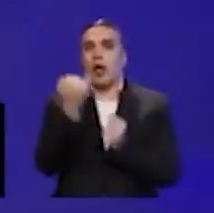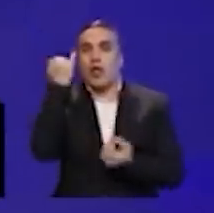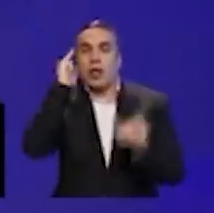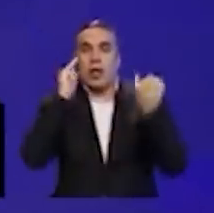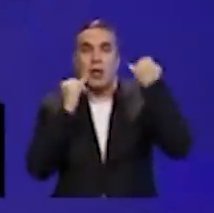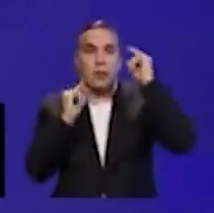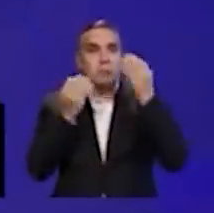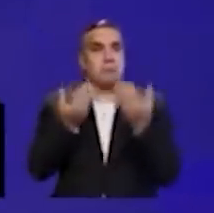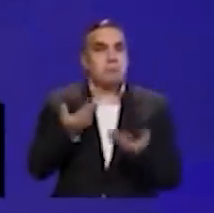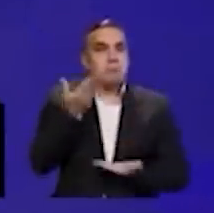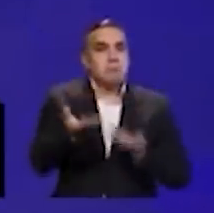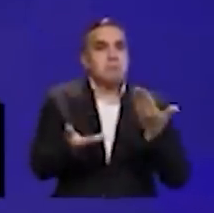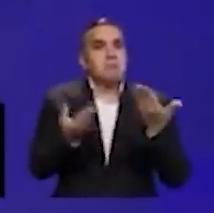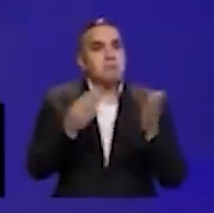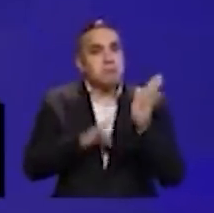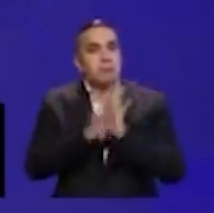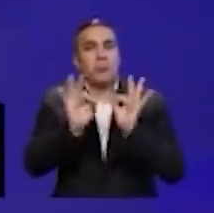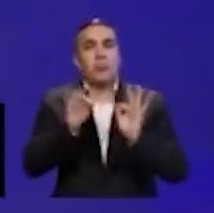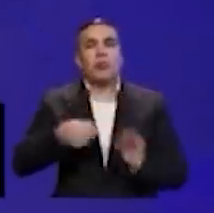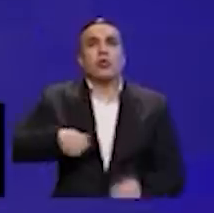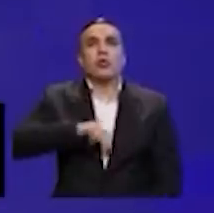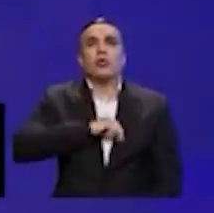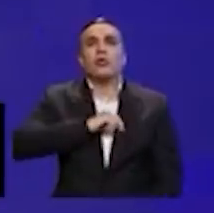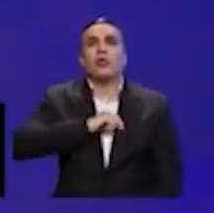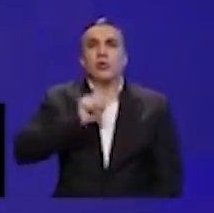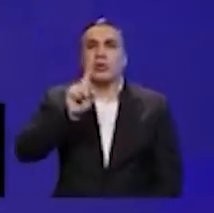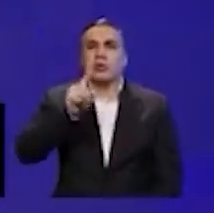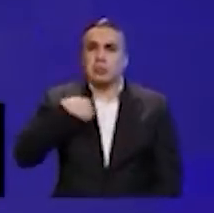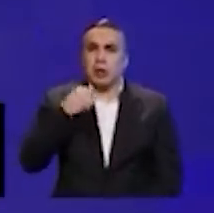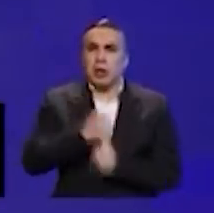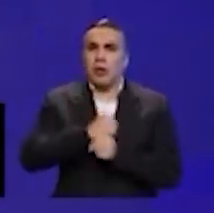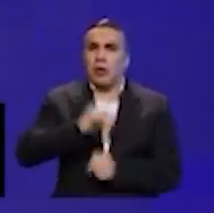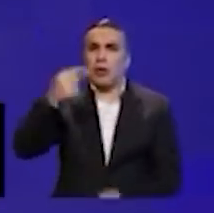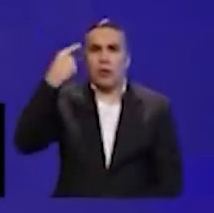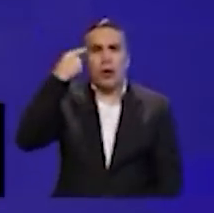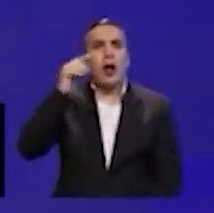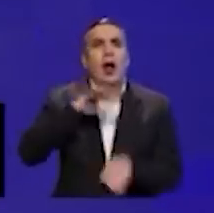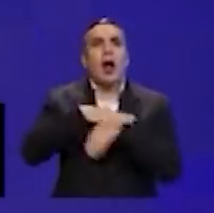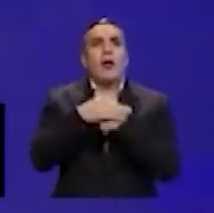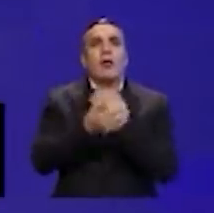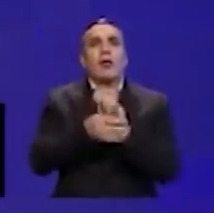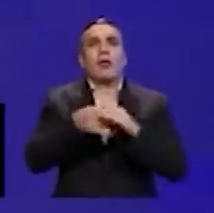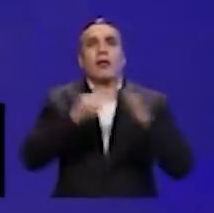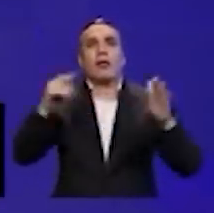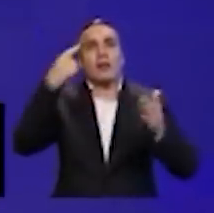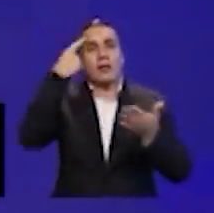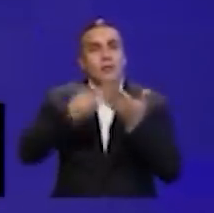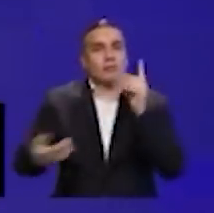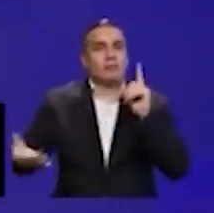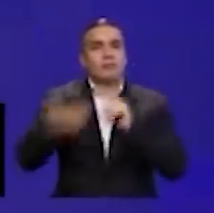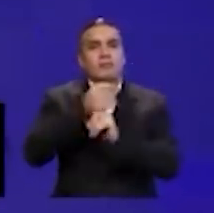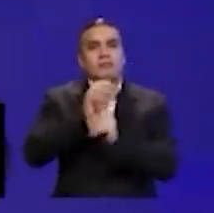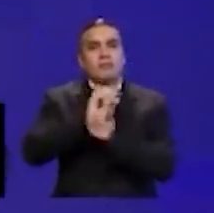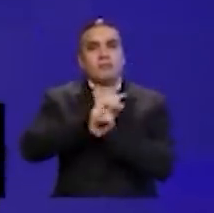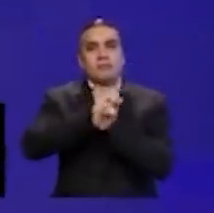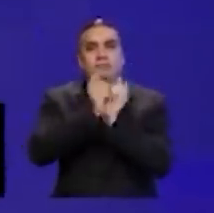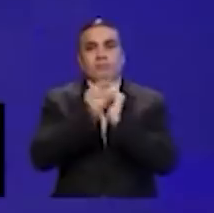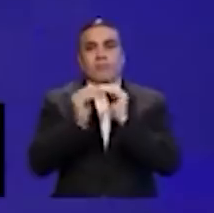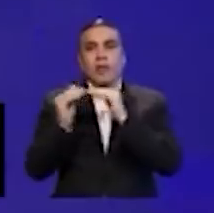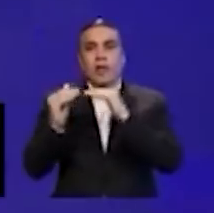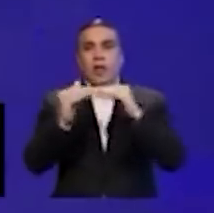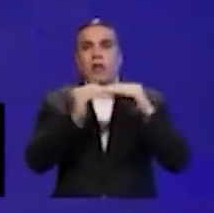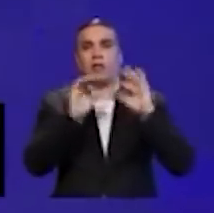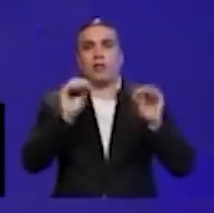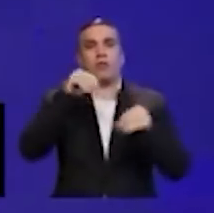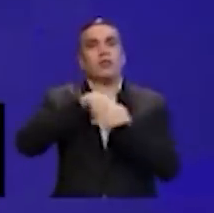va a mejorar en este país. Y yo también me pongo a pensar y respondiendo a tu pregunta, mi querida Ruth, ¿Por qué se murió la mano de Dios Maradona? No podía